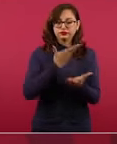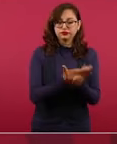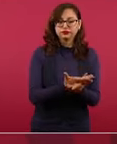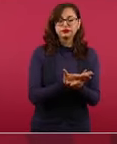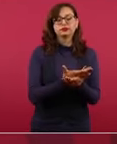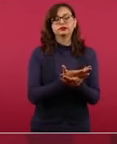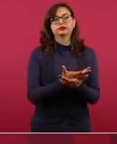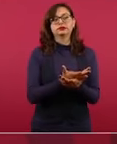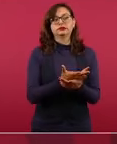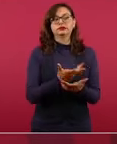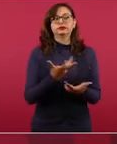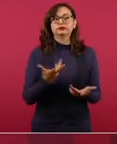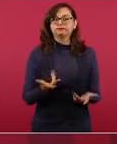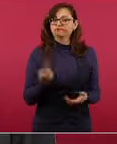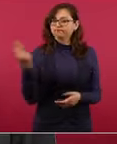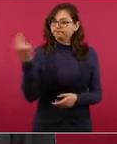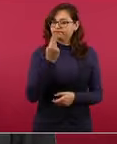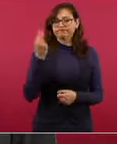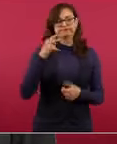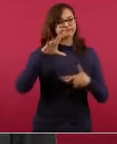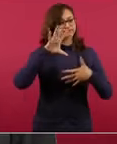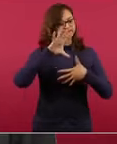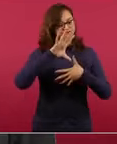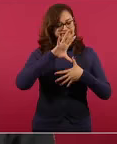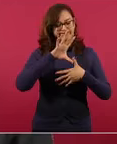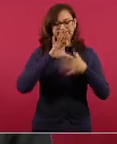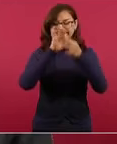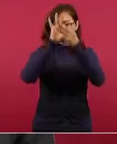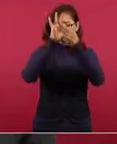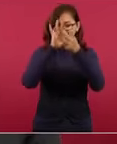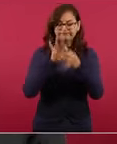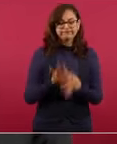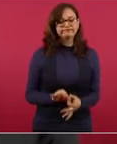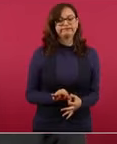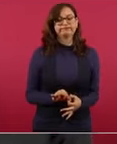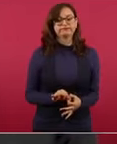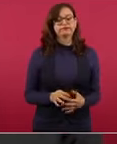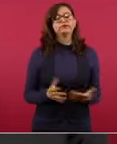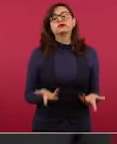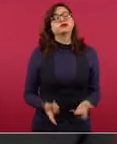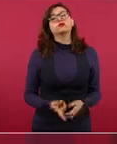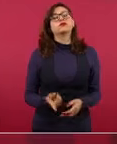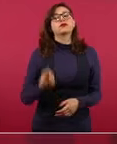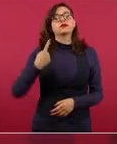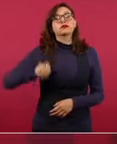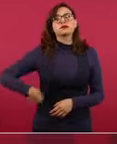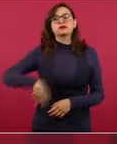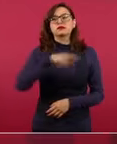hemos venido insistiendo y en el apoyo a centroamérica